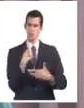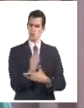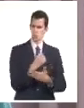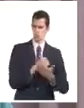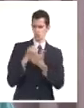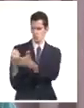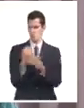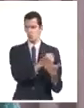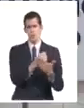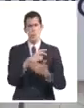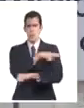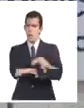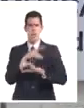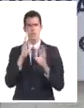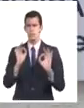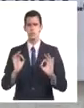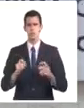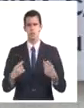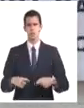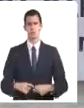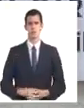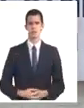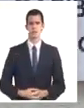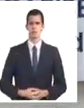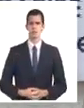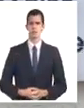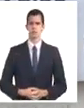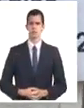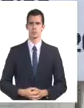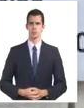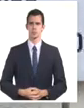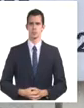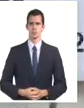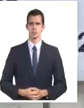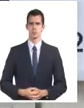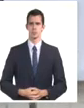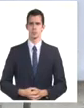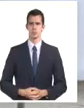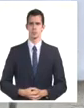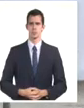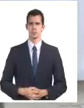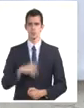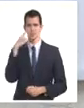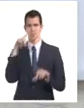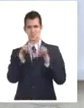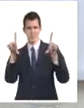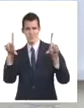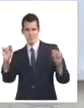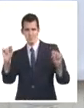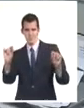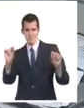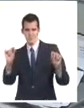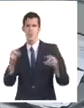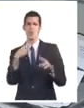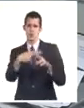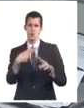y multilateralismo. Los asistentes a la reunión regional de Mesoamérica y el Caribe del Foro de Sao